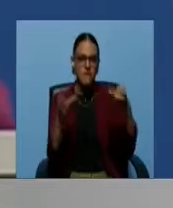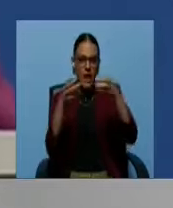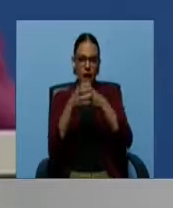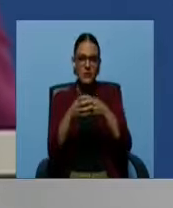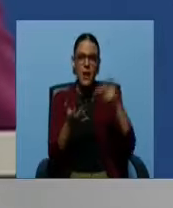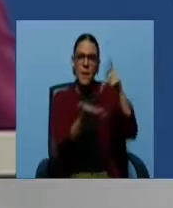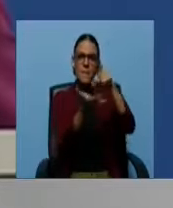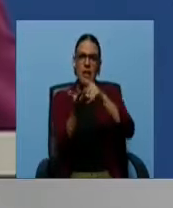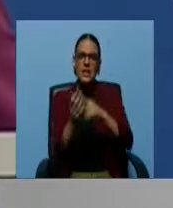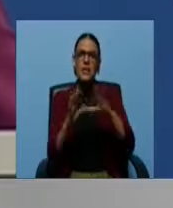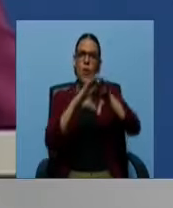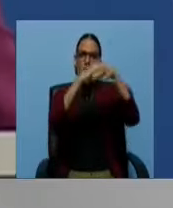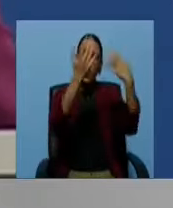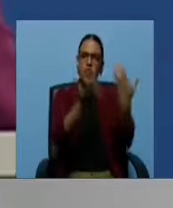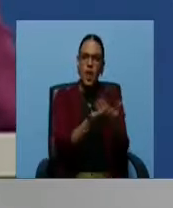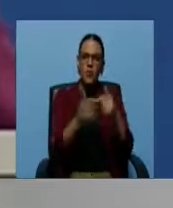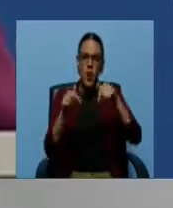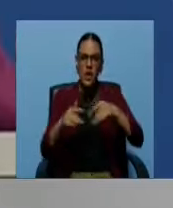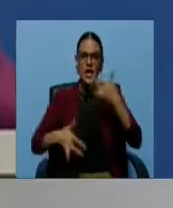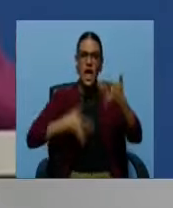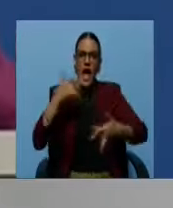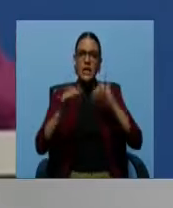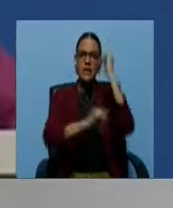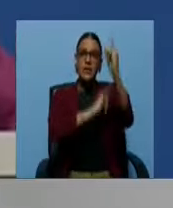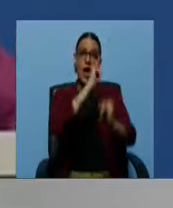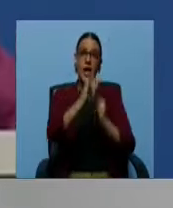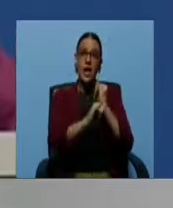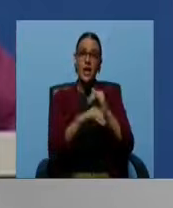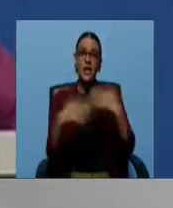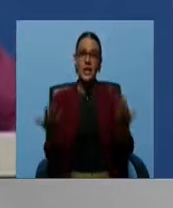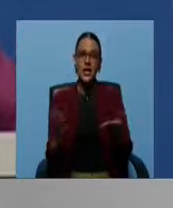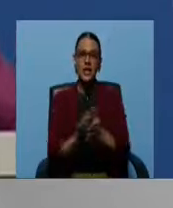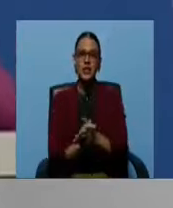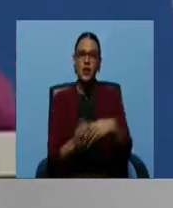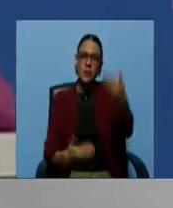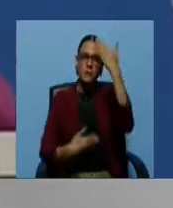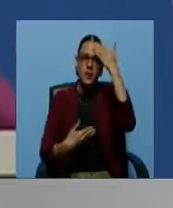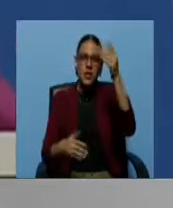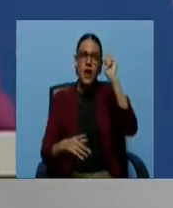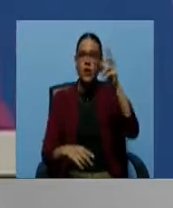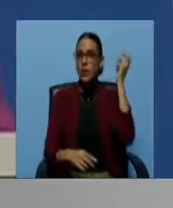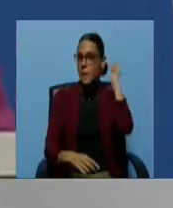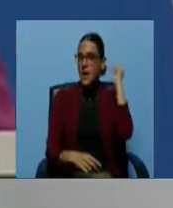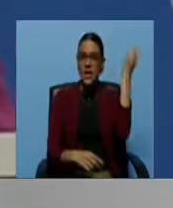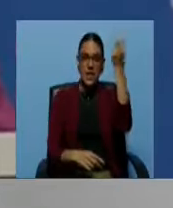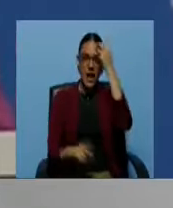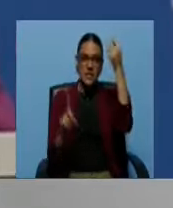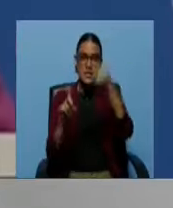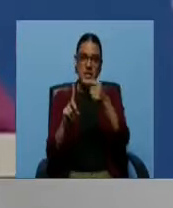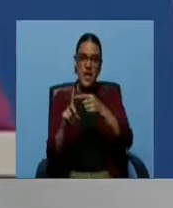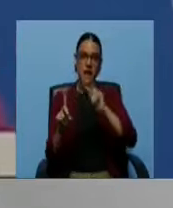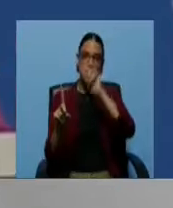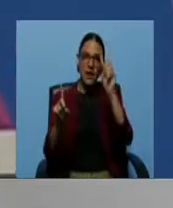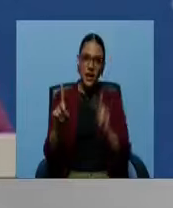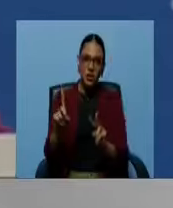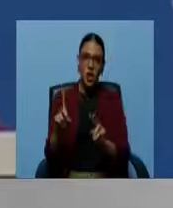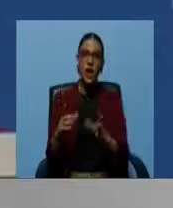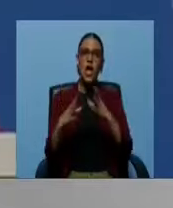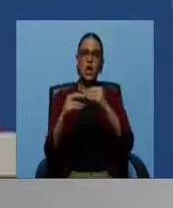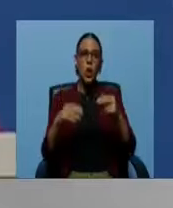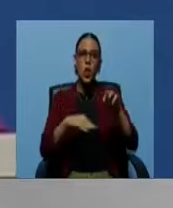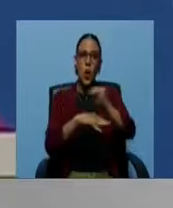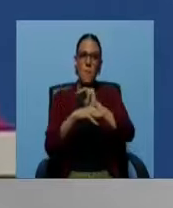todos los continentes en este evento internacional. Saludo al canciller Iván Gil, a los